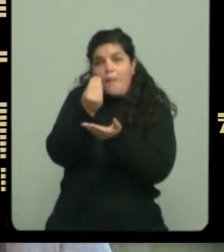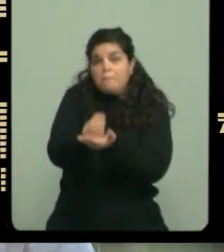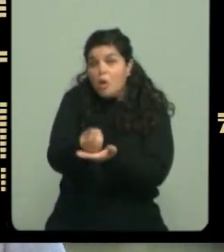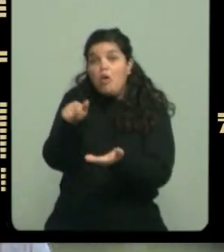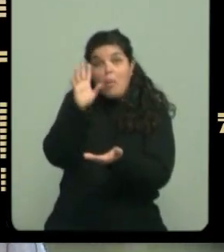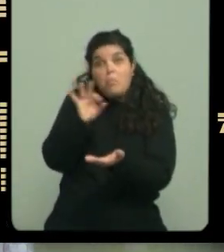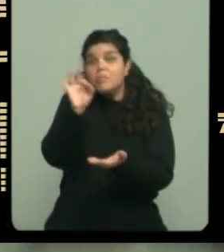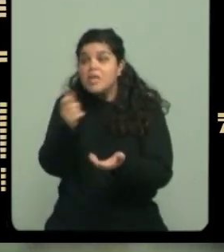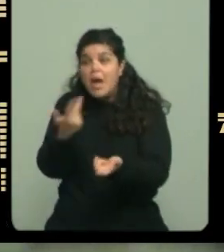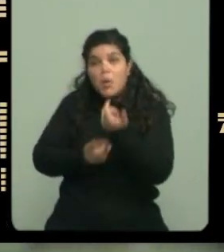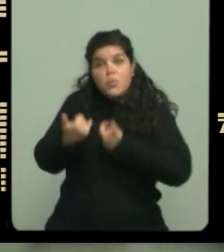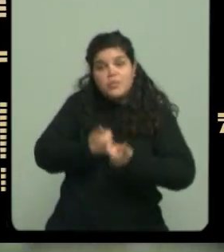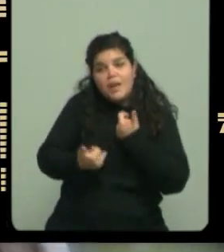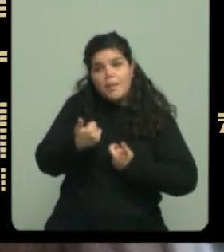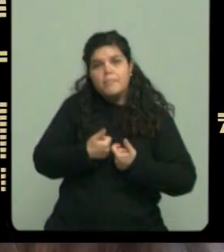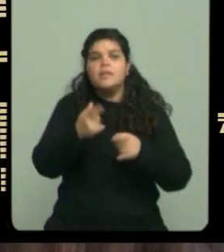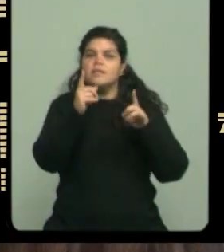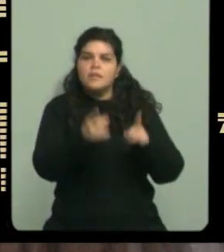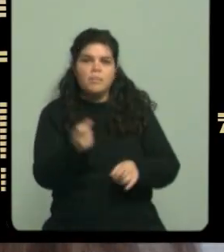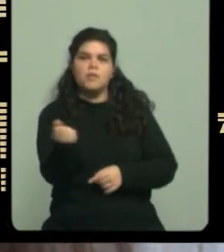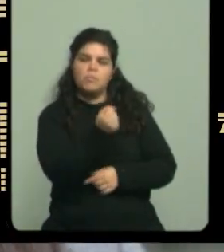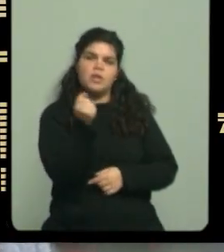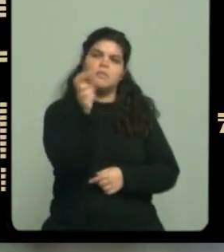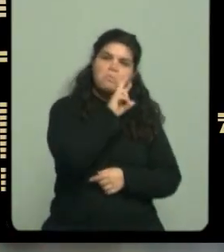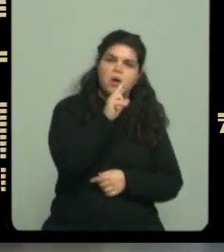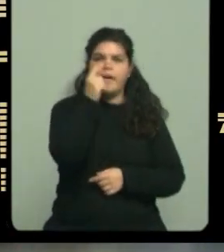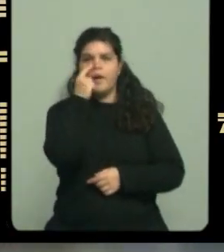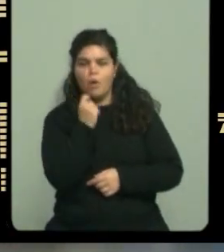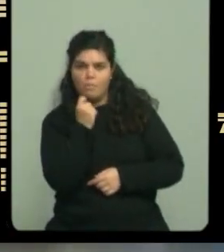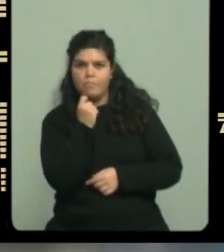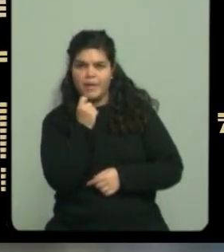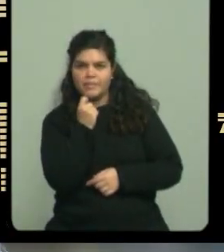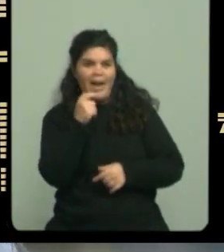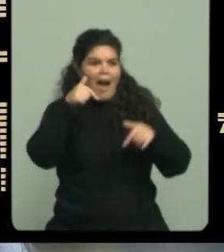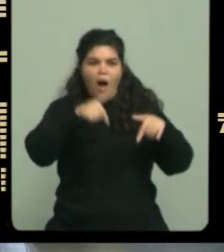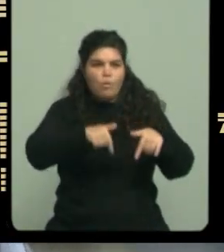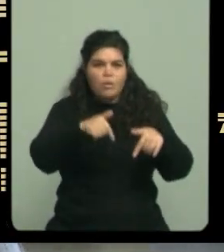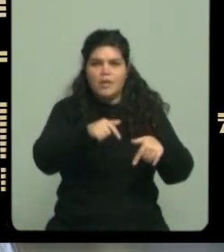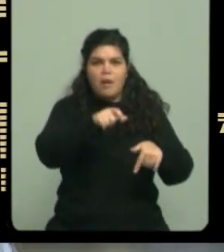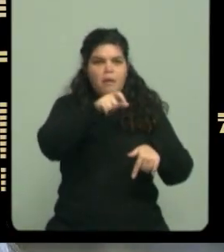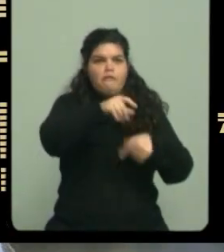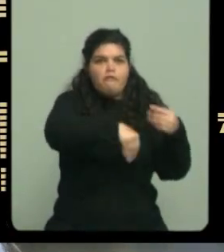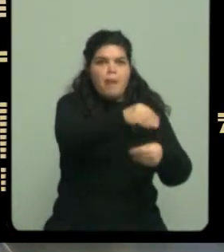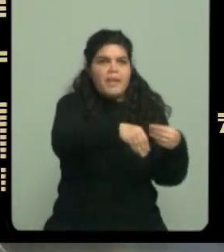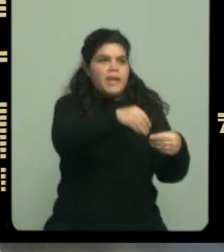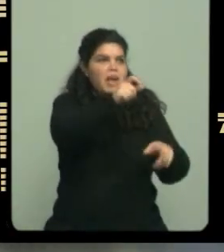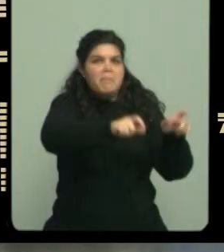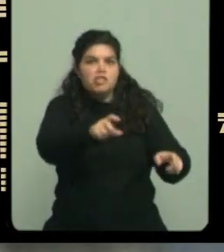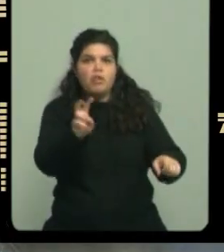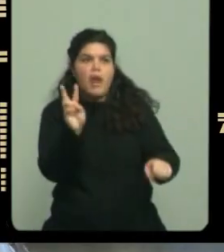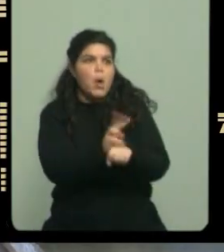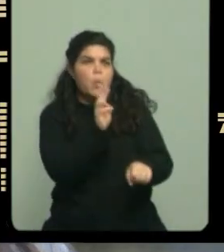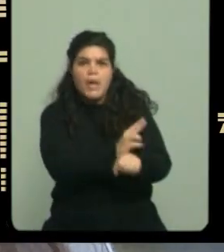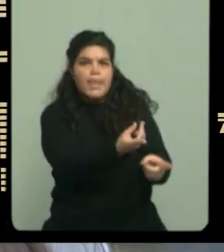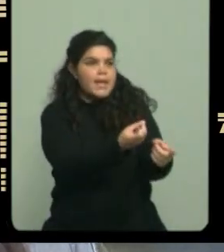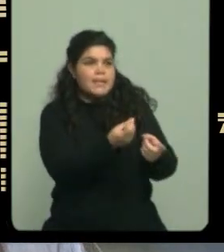Conversando, hay que también tener en cuenta que mujeres y varones, por supuesto, tienen a cargo personas, entonces muchas veces el